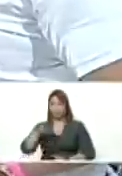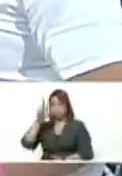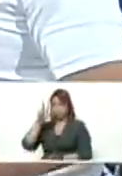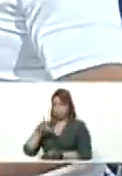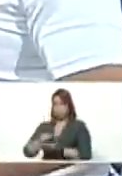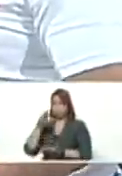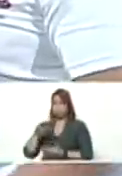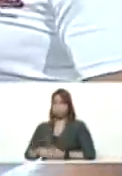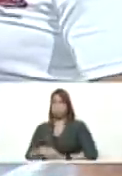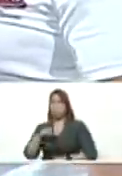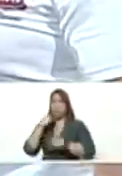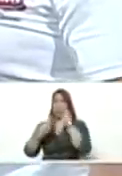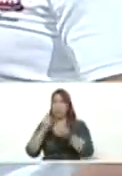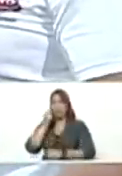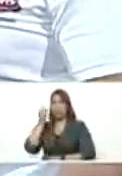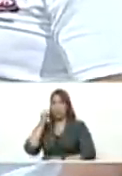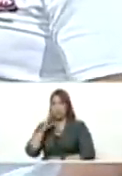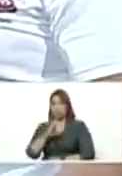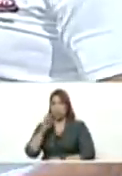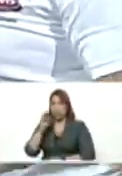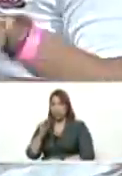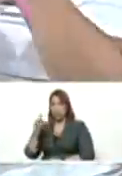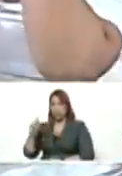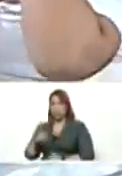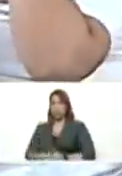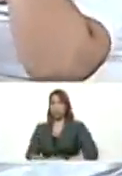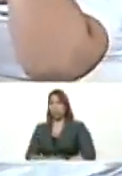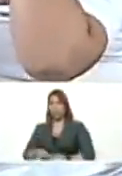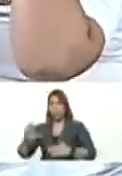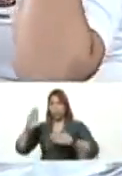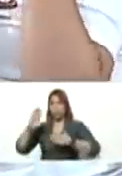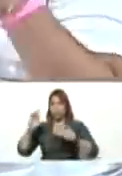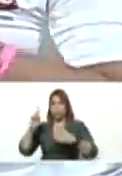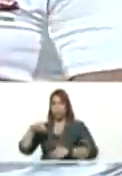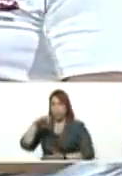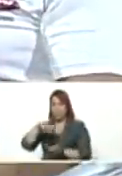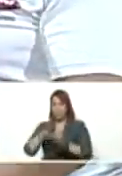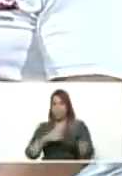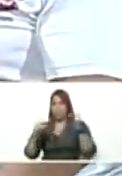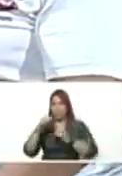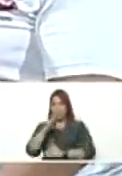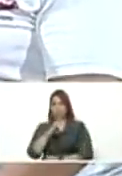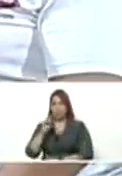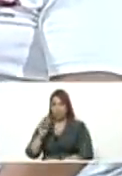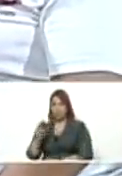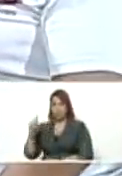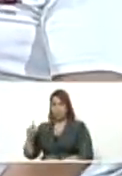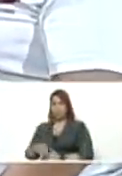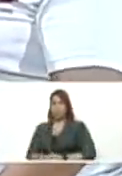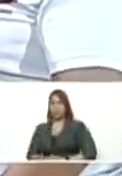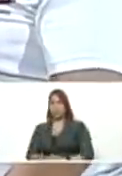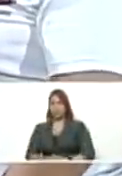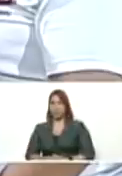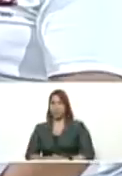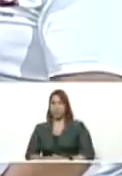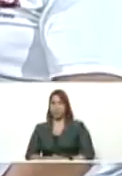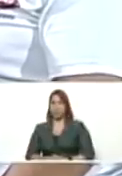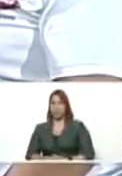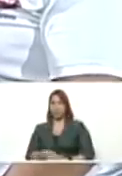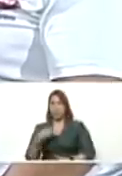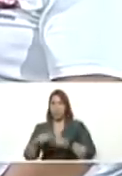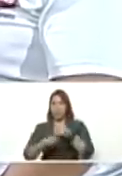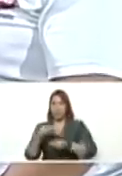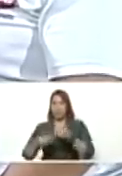Certificación de voceros de los CPTT. Juramentación del Estado Mayor de los CPTT, este realizado